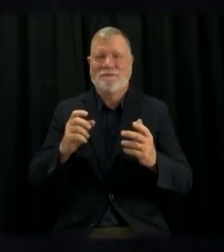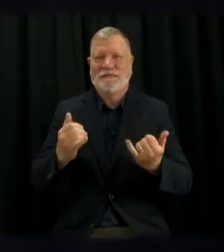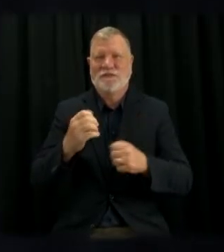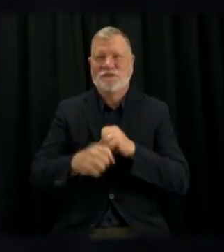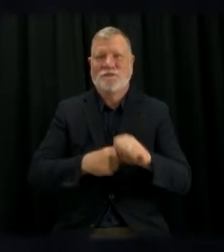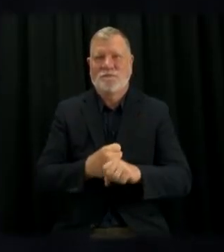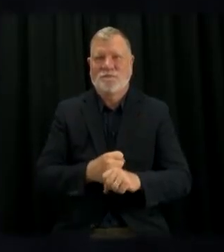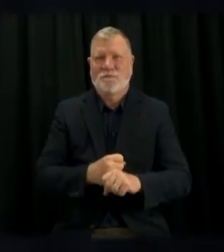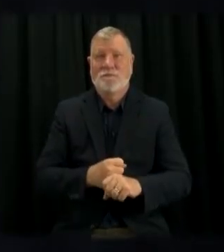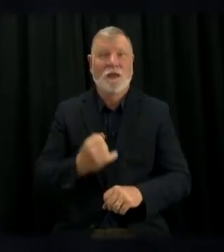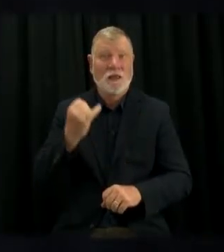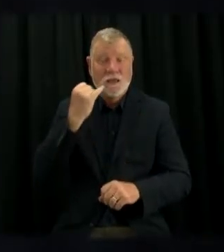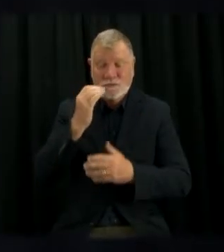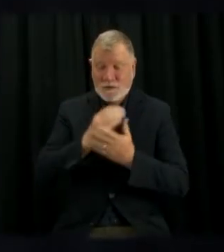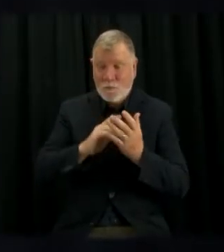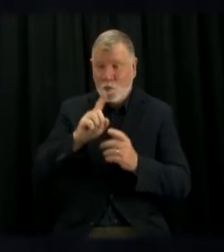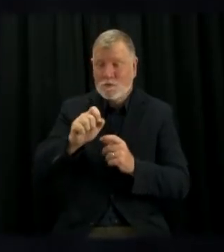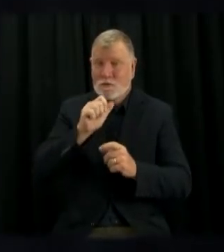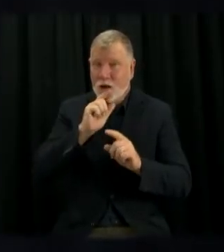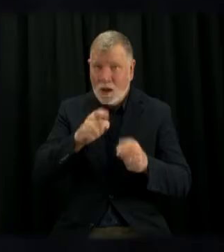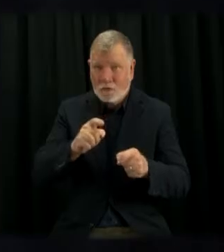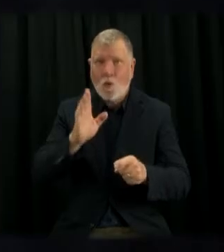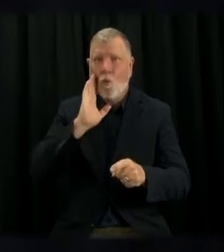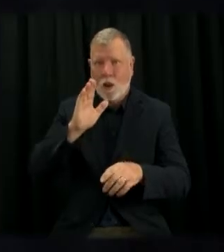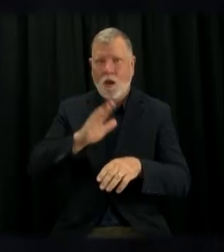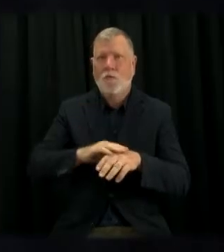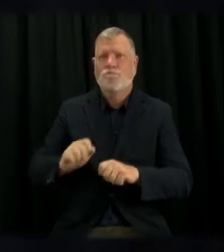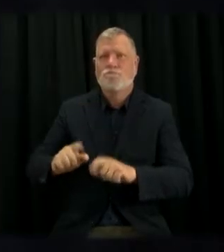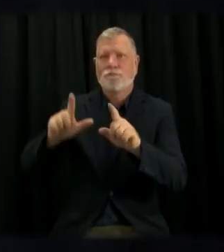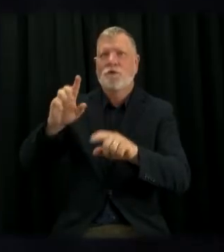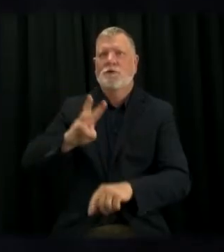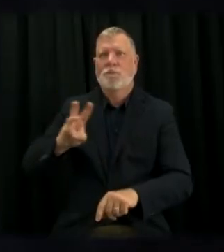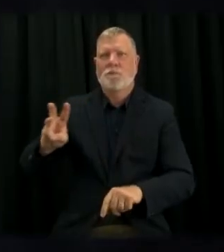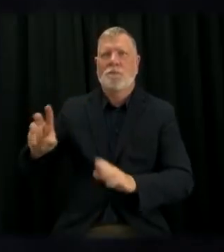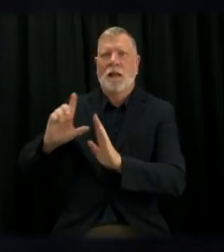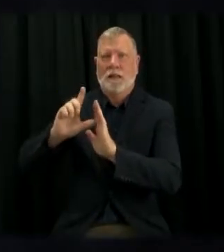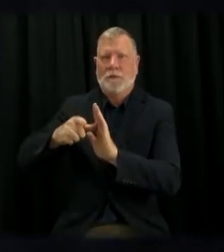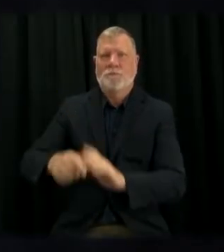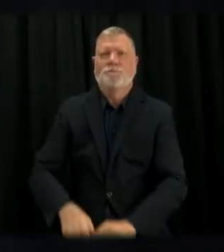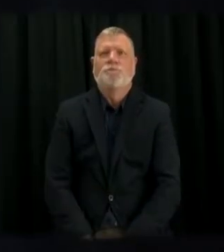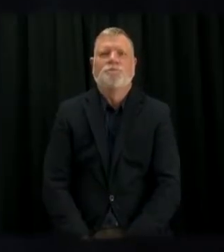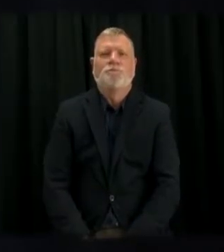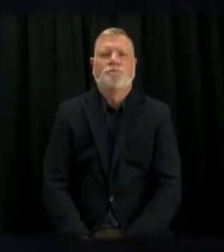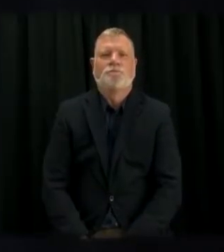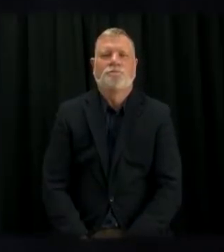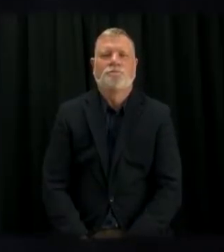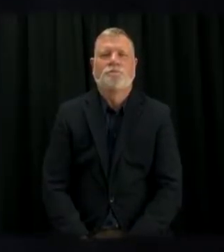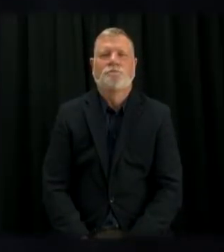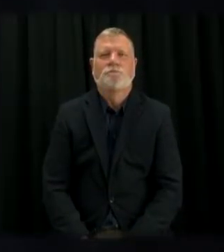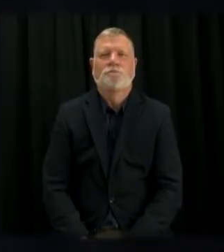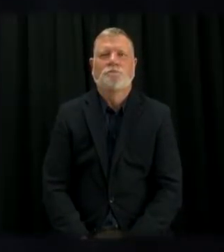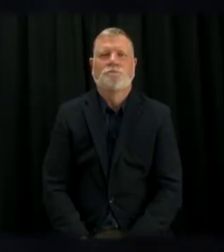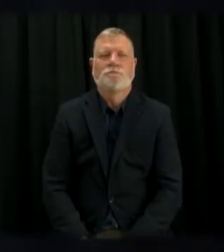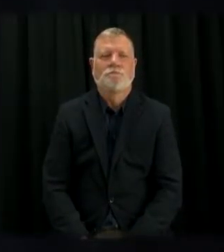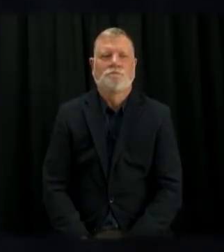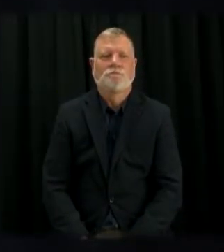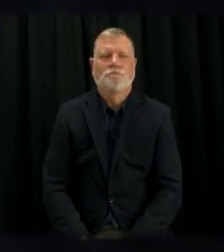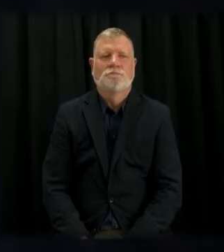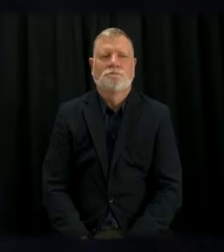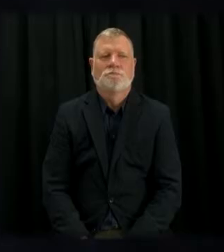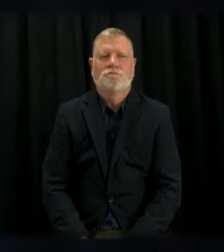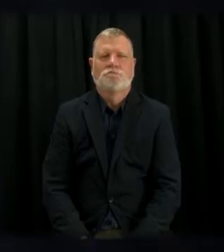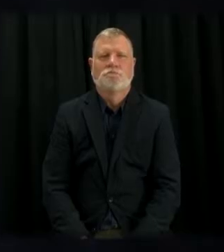a los clientes. Cualquier otra pregunta que no tengamos contestación la vamos a poner en el website. Muy bien.